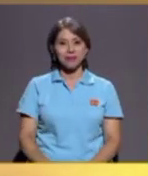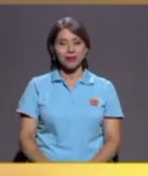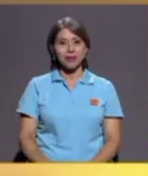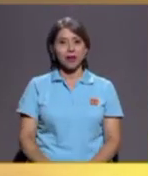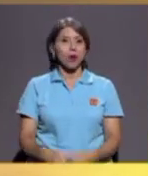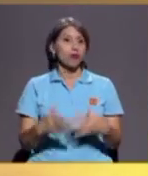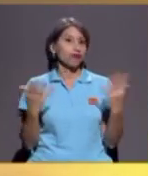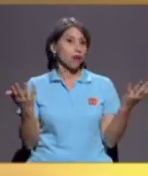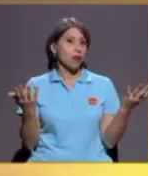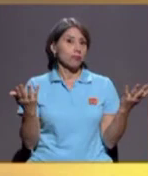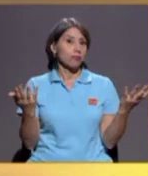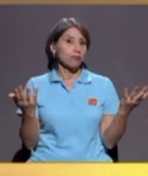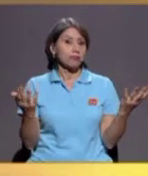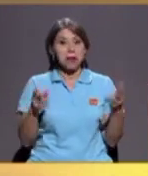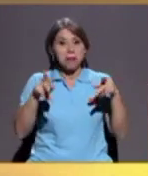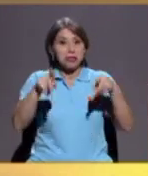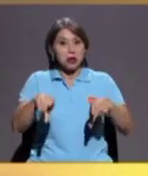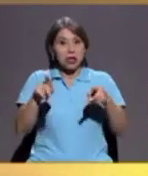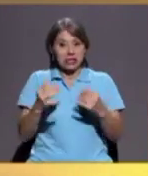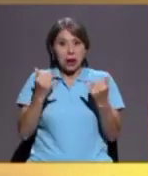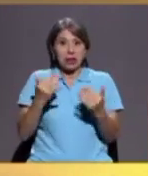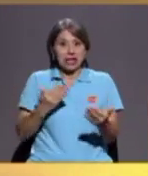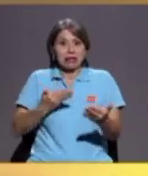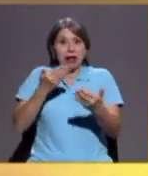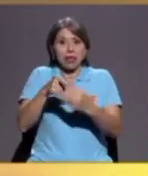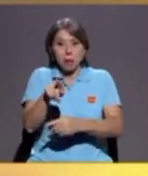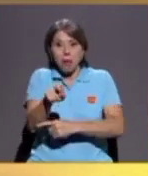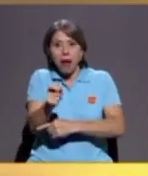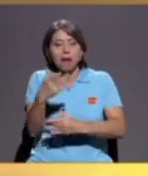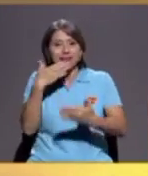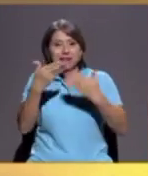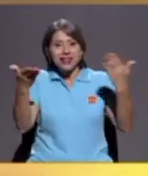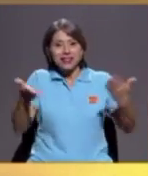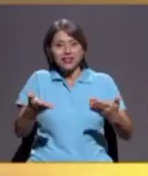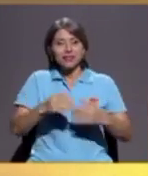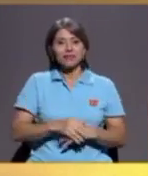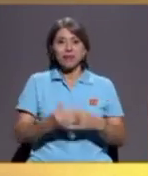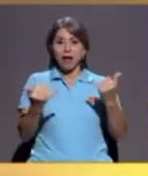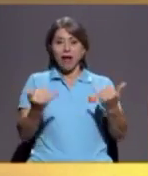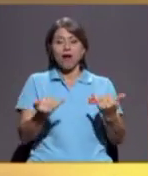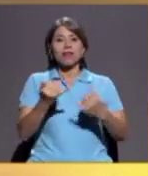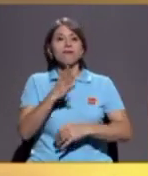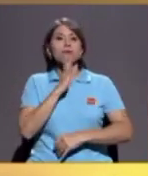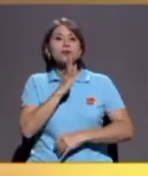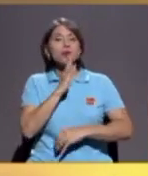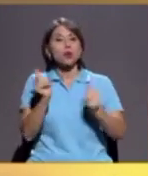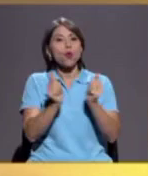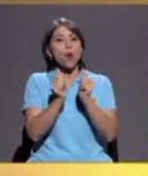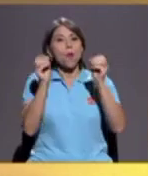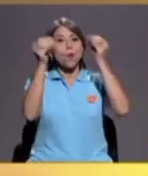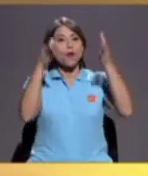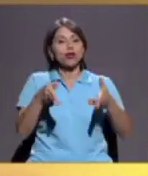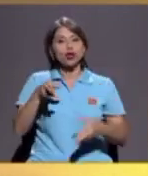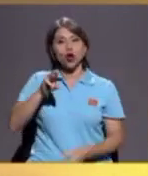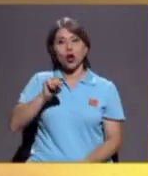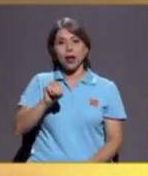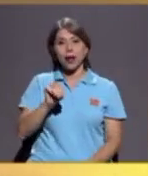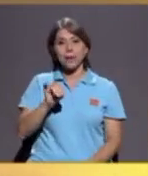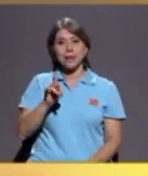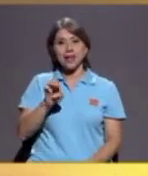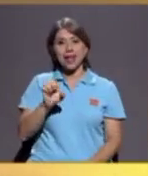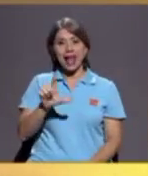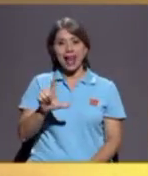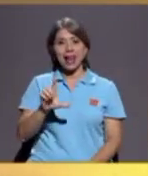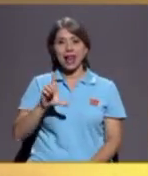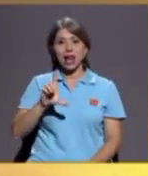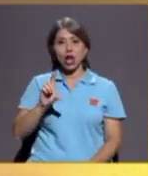o en los que van llegando, pues bienvenidos. Vamos a conversar con el profesor Miguel Loría de la Escuela